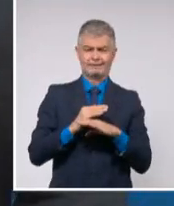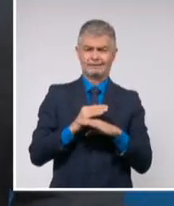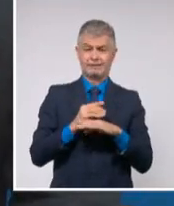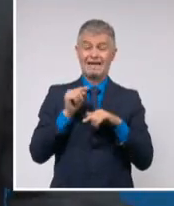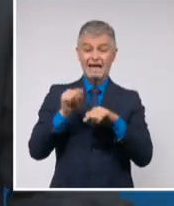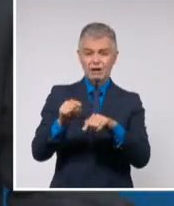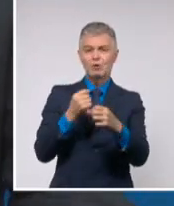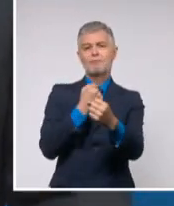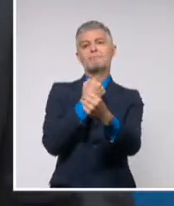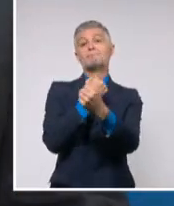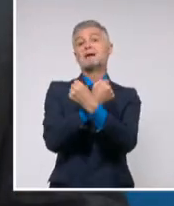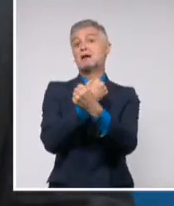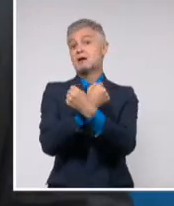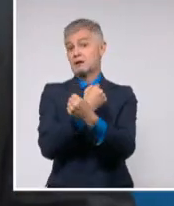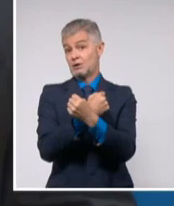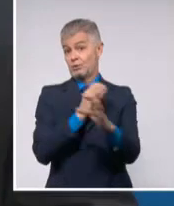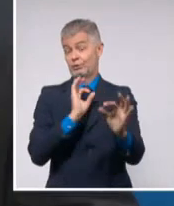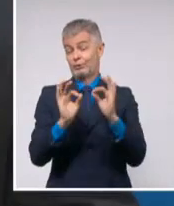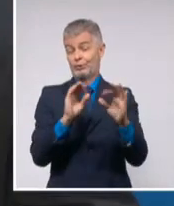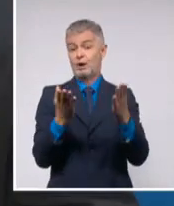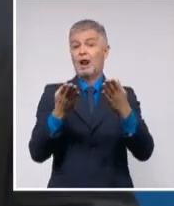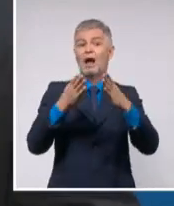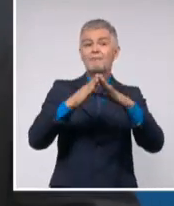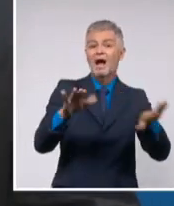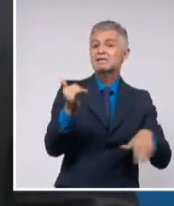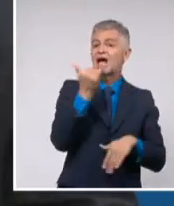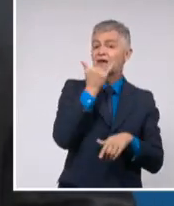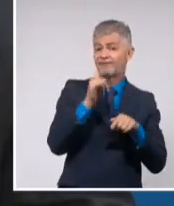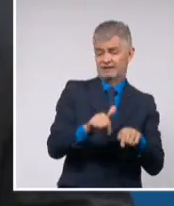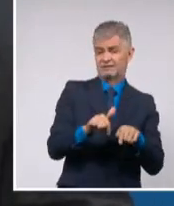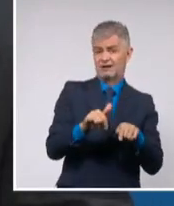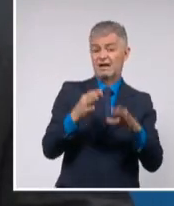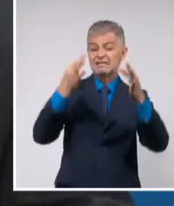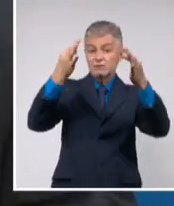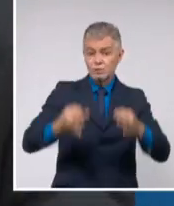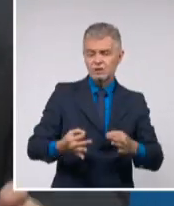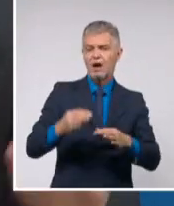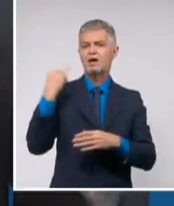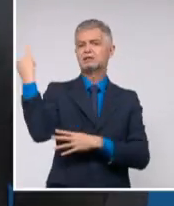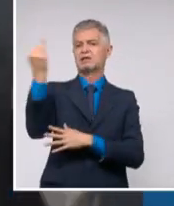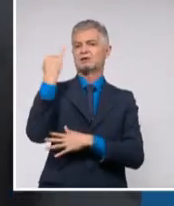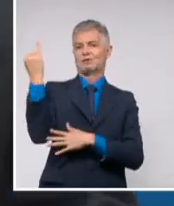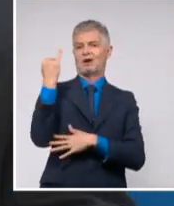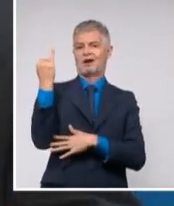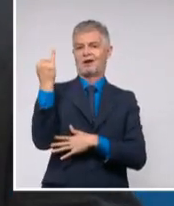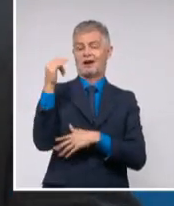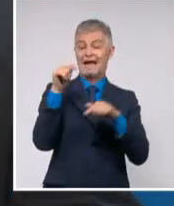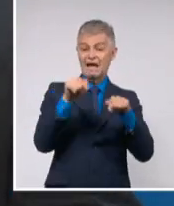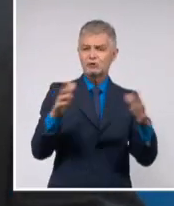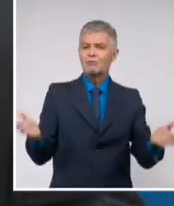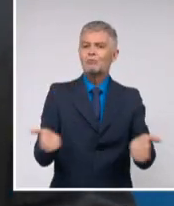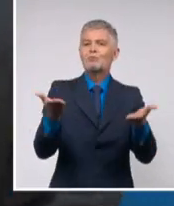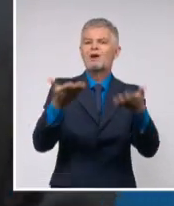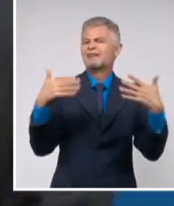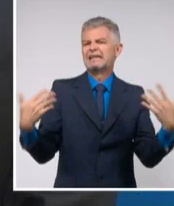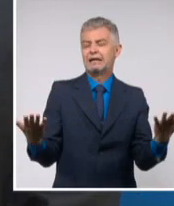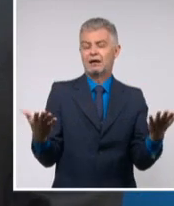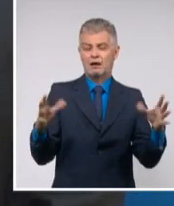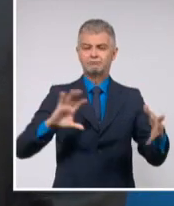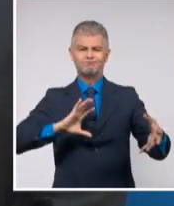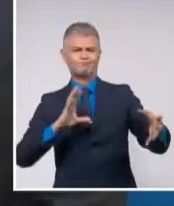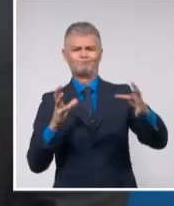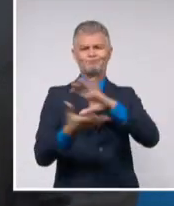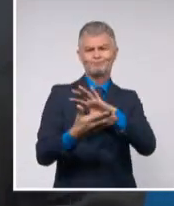peligro para la paz y la seguridad internacionales. Promueve conflictos, guerras